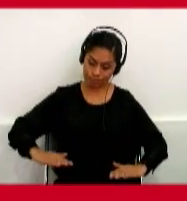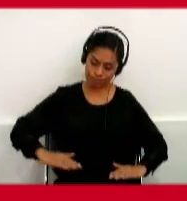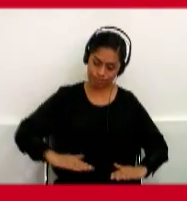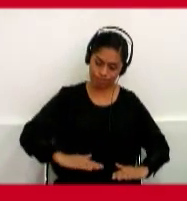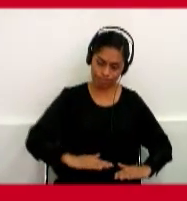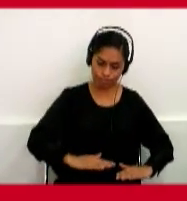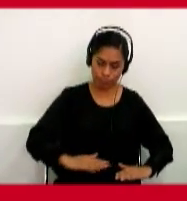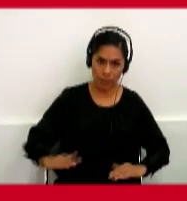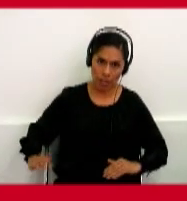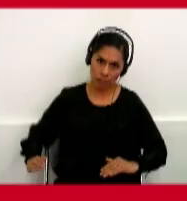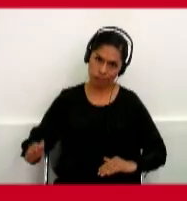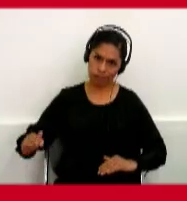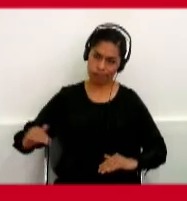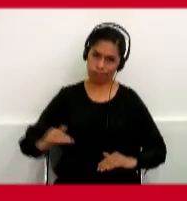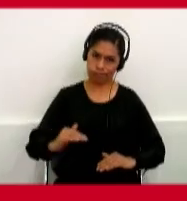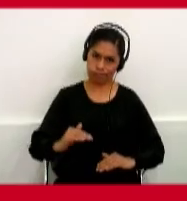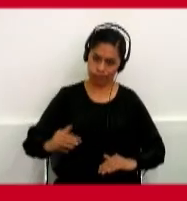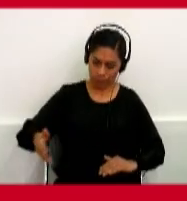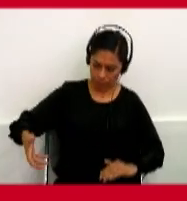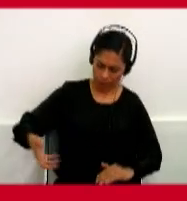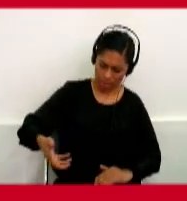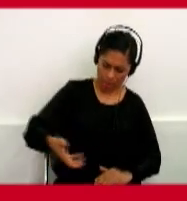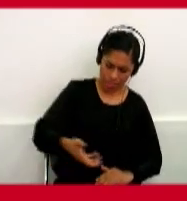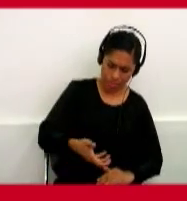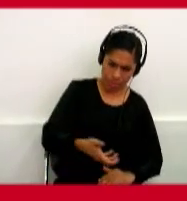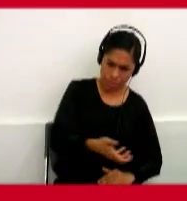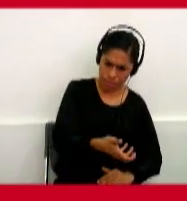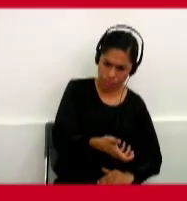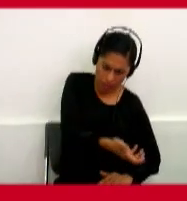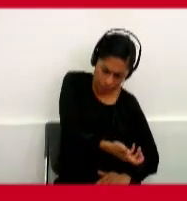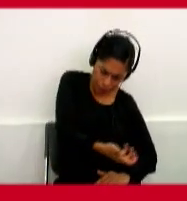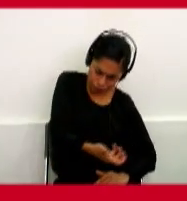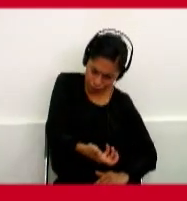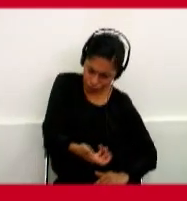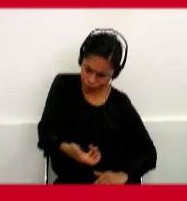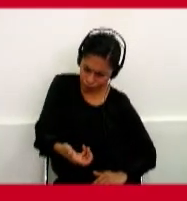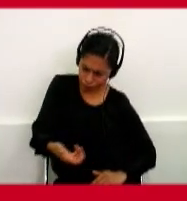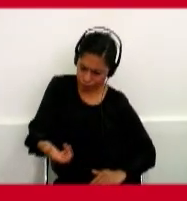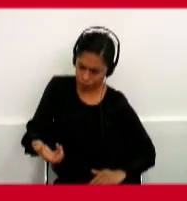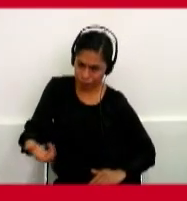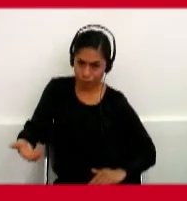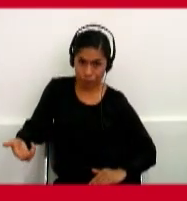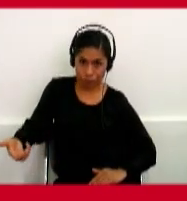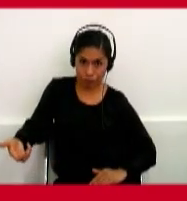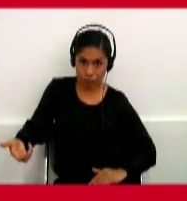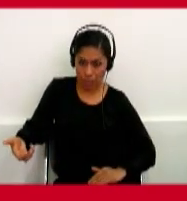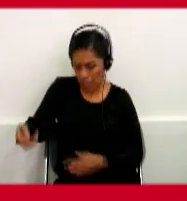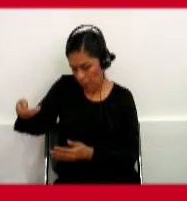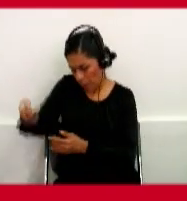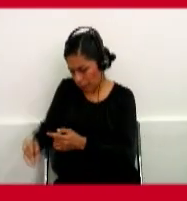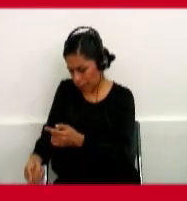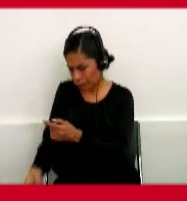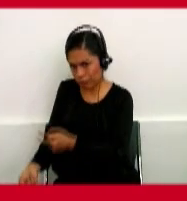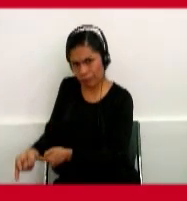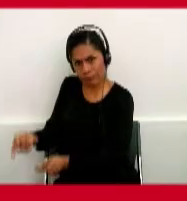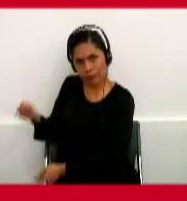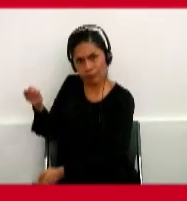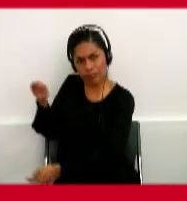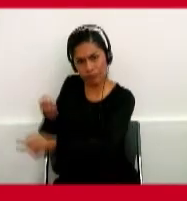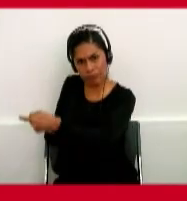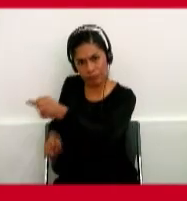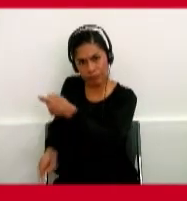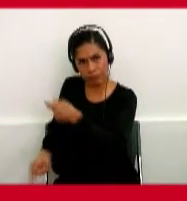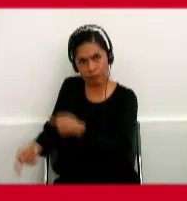sobre una base de relleno detrítico y al momento de limpiar el nivel superior genera ahí dilución operativa. Igual con los tipos de